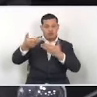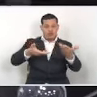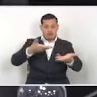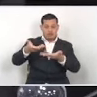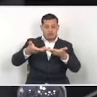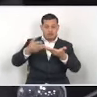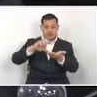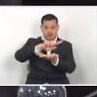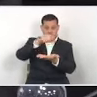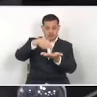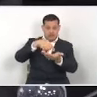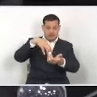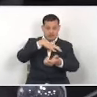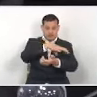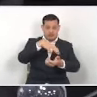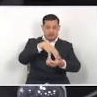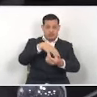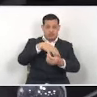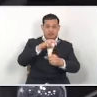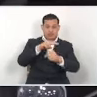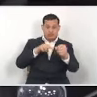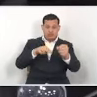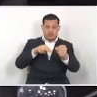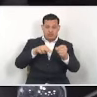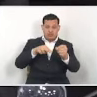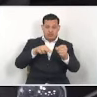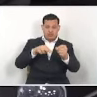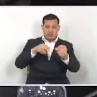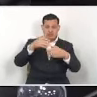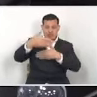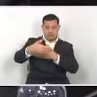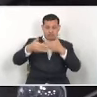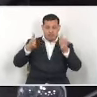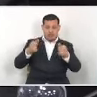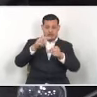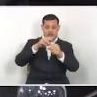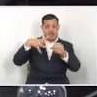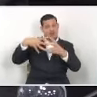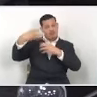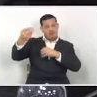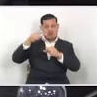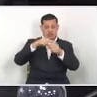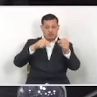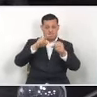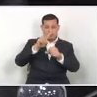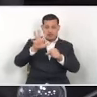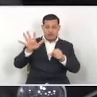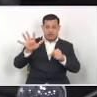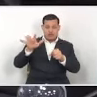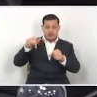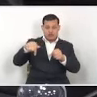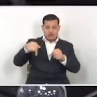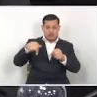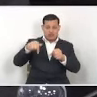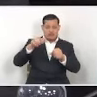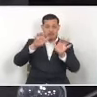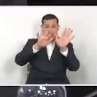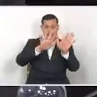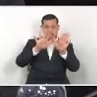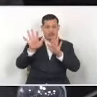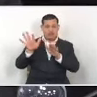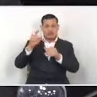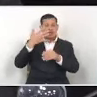Pero en la central de abasto, esa caja que allá afuera cuesta 25, Te estoy poniendo un